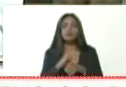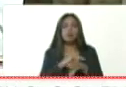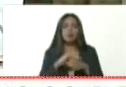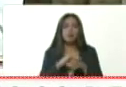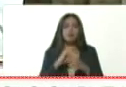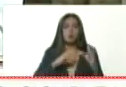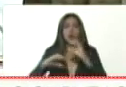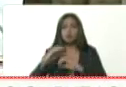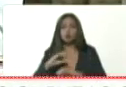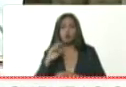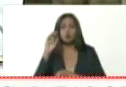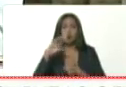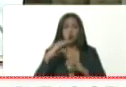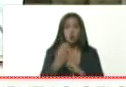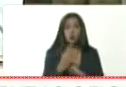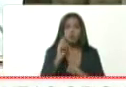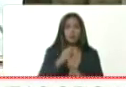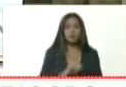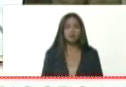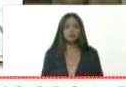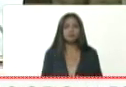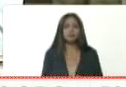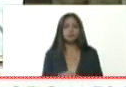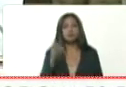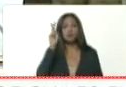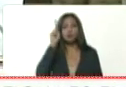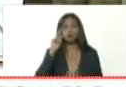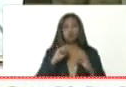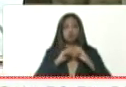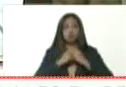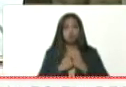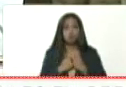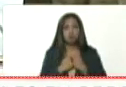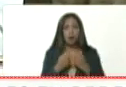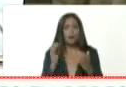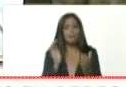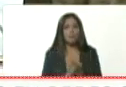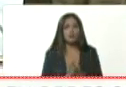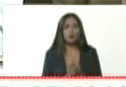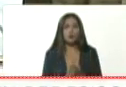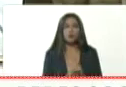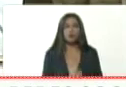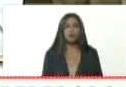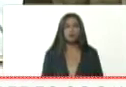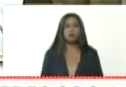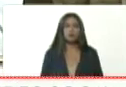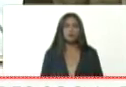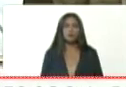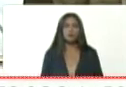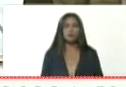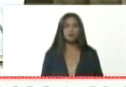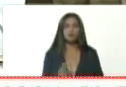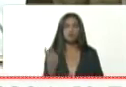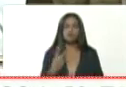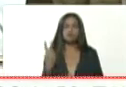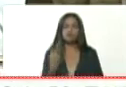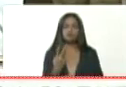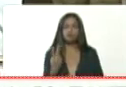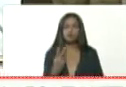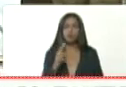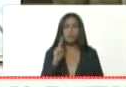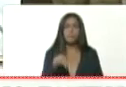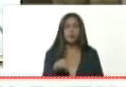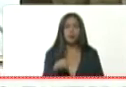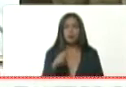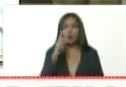profesor aristóbulo istúriz compañero compañeros compañero william